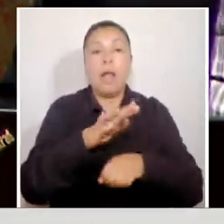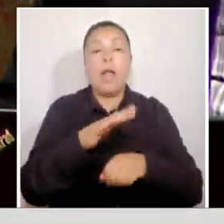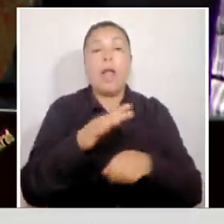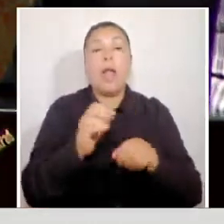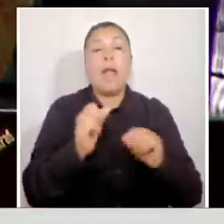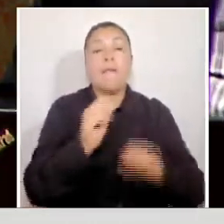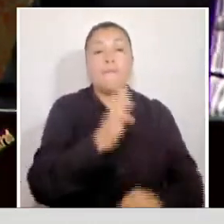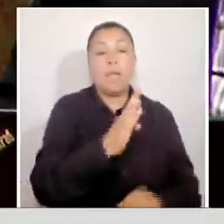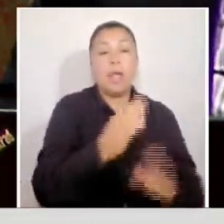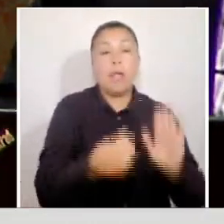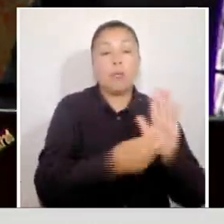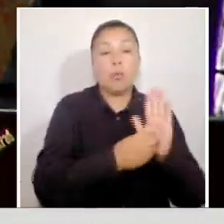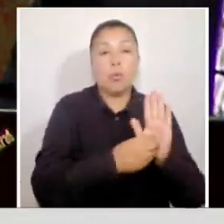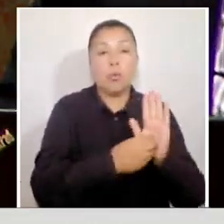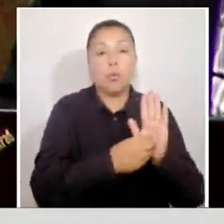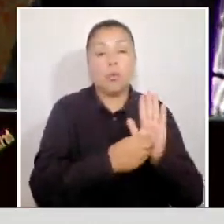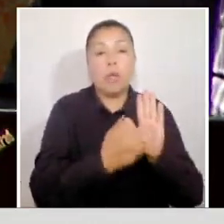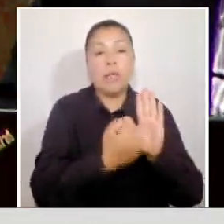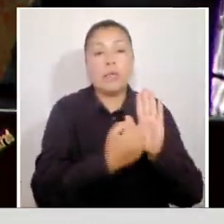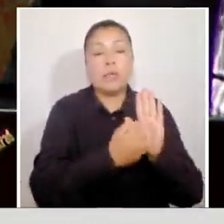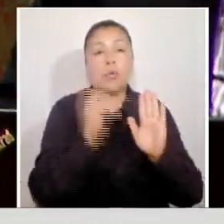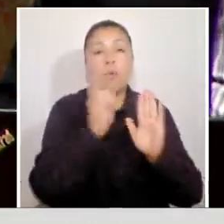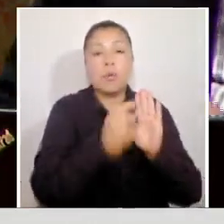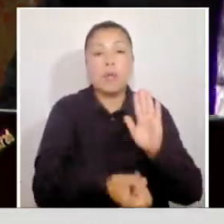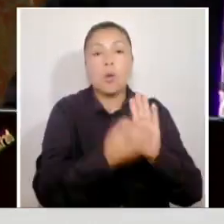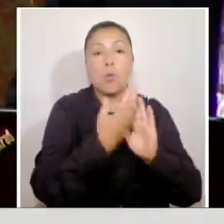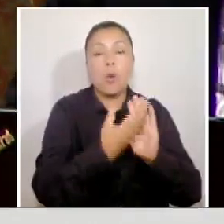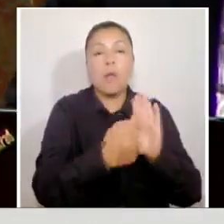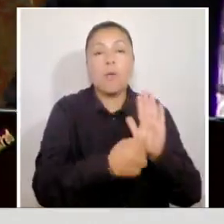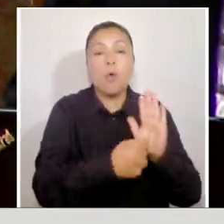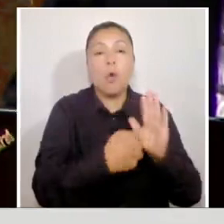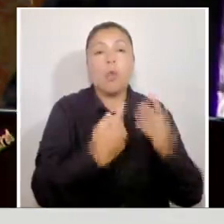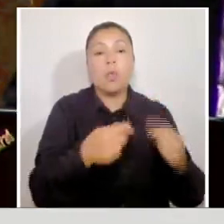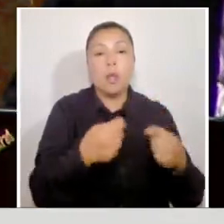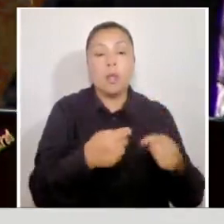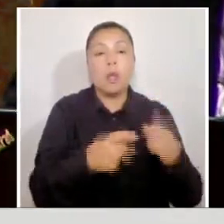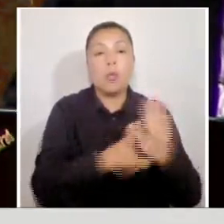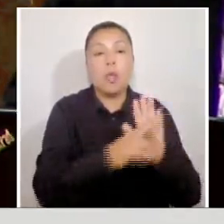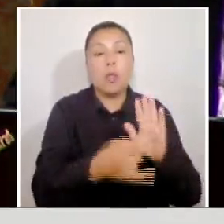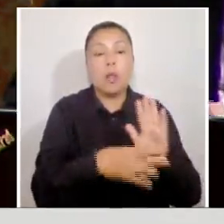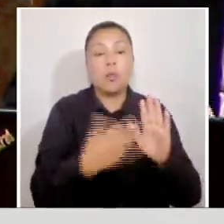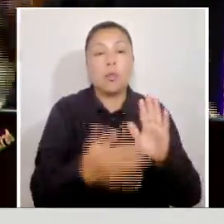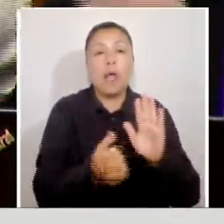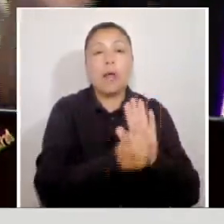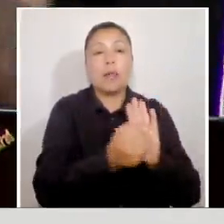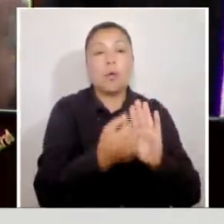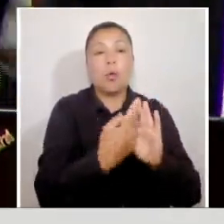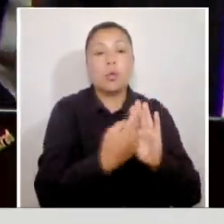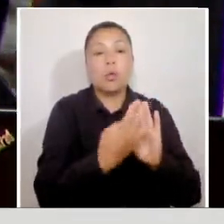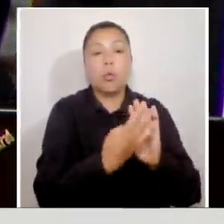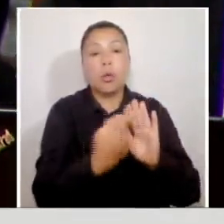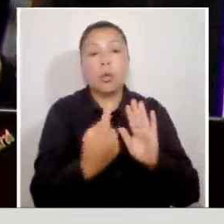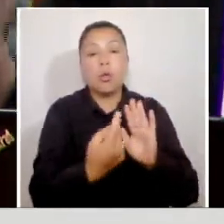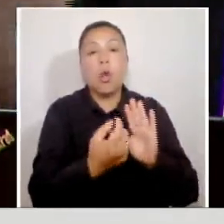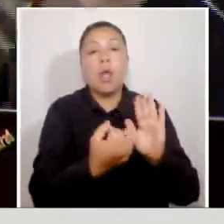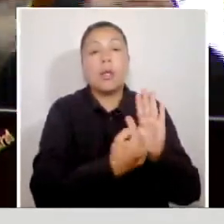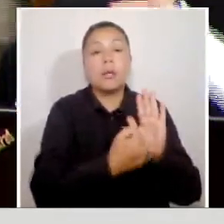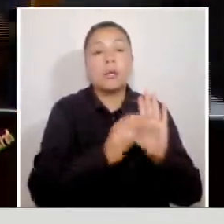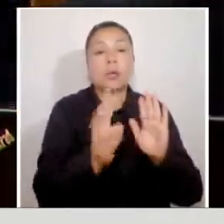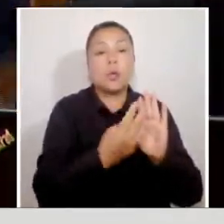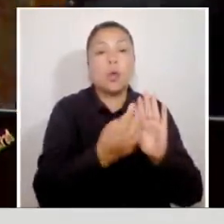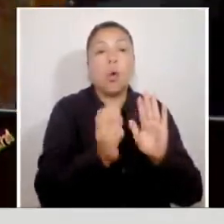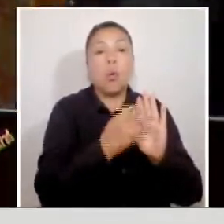incorpórese el siguiente inciso final nuevo tratándose de los delitos previstos en los artículos 141 inciso tercero cuarto y